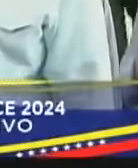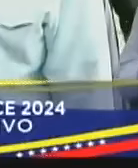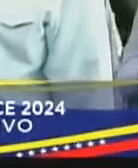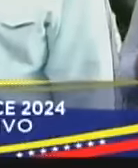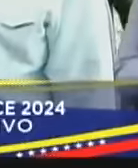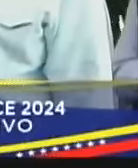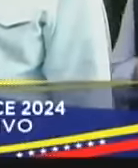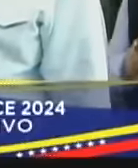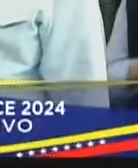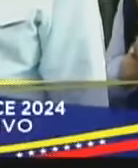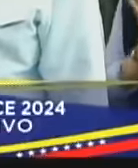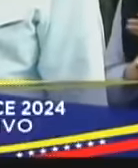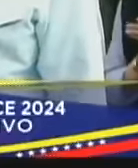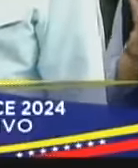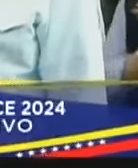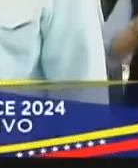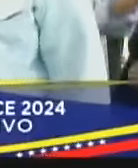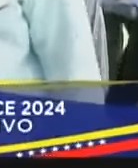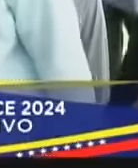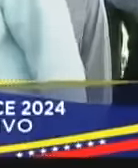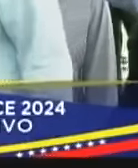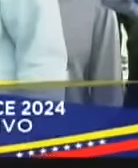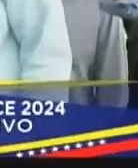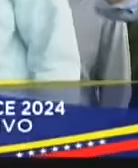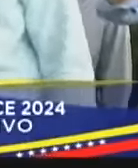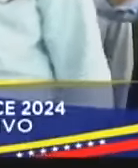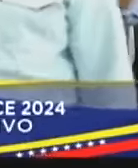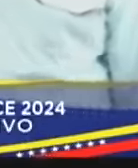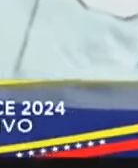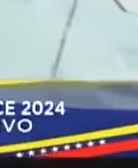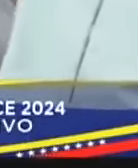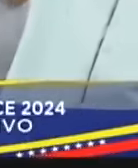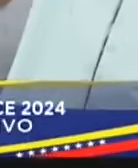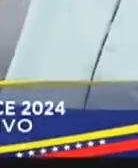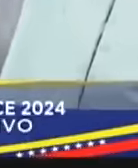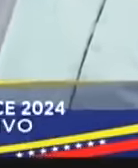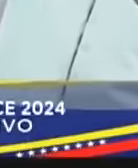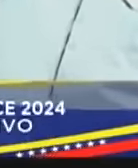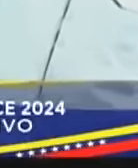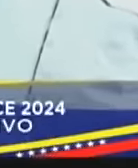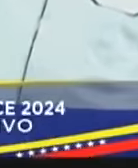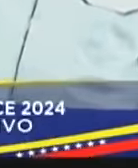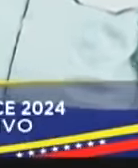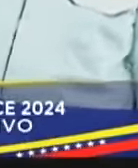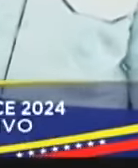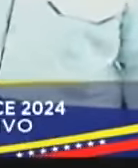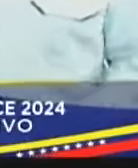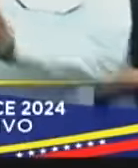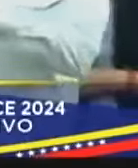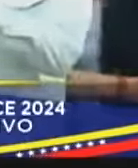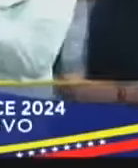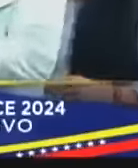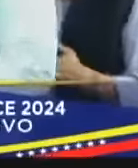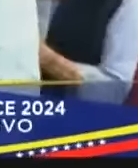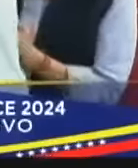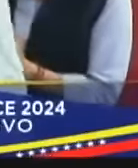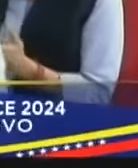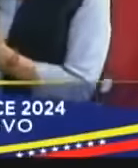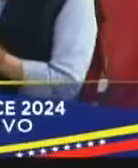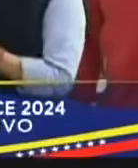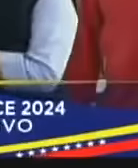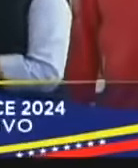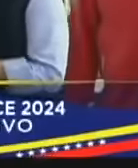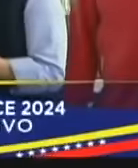porque mientras ya no hay cielo, se desluz su caudal, mientras la voz se me escucha por sobre la tempestad. Yo soy quien marco mi